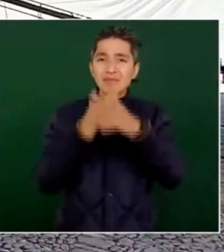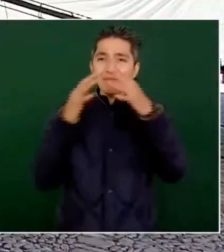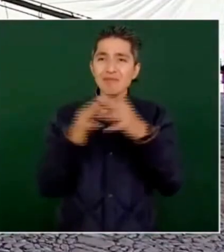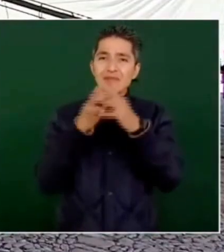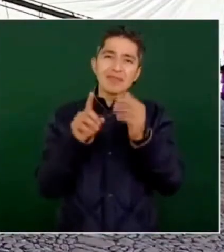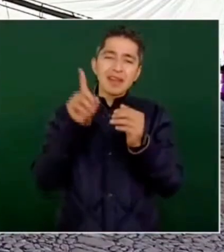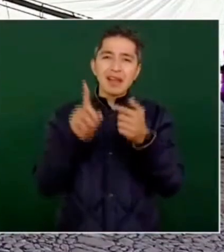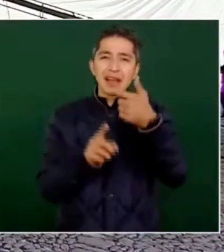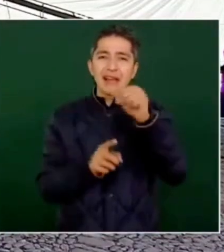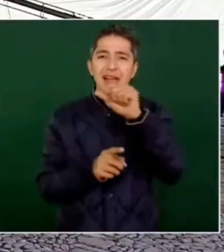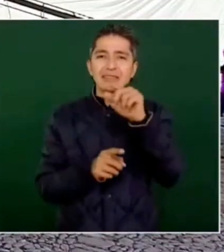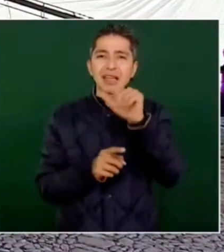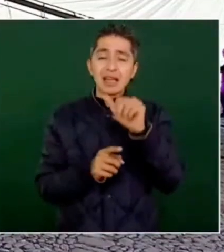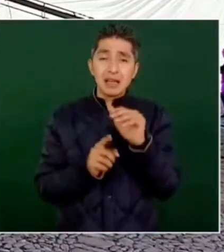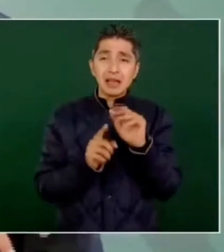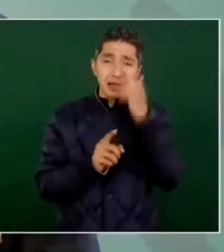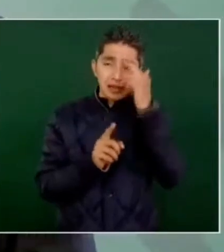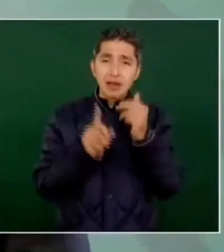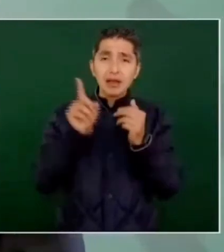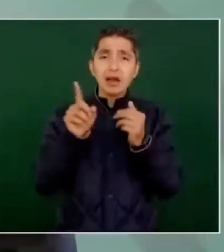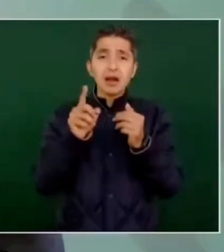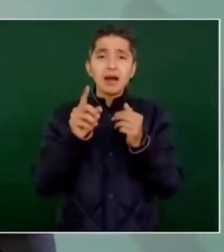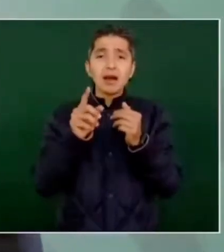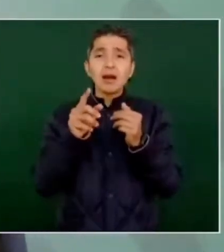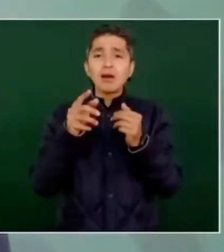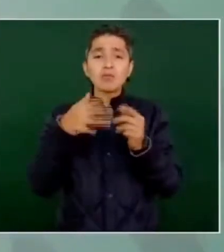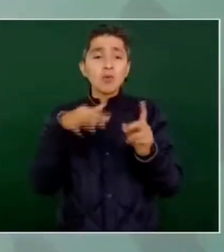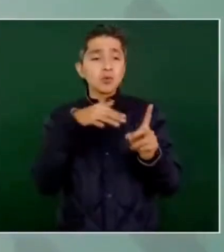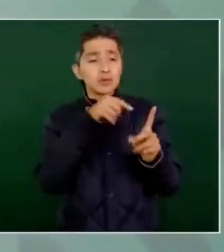Gaza, y lo mandaron a buscar